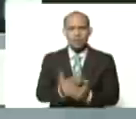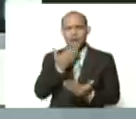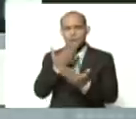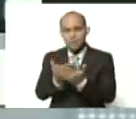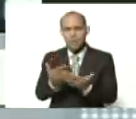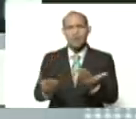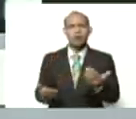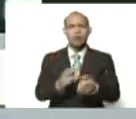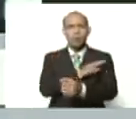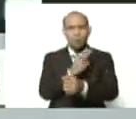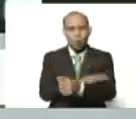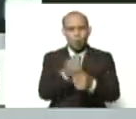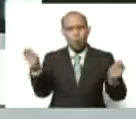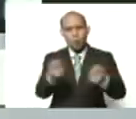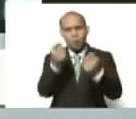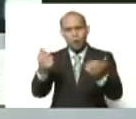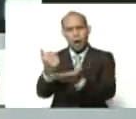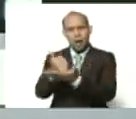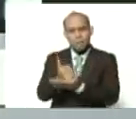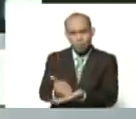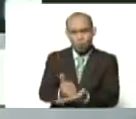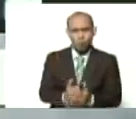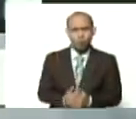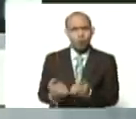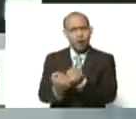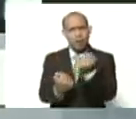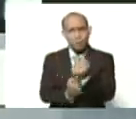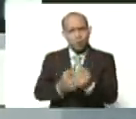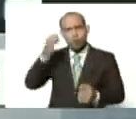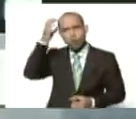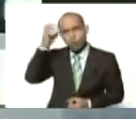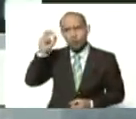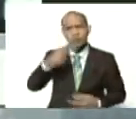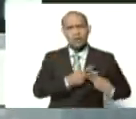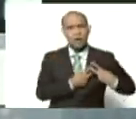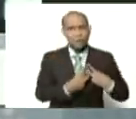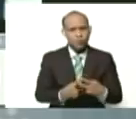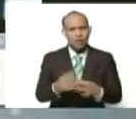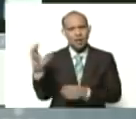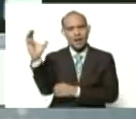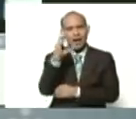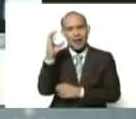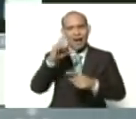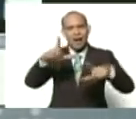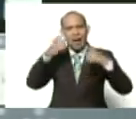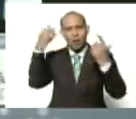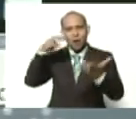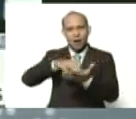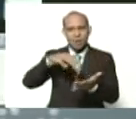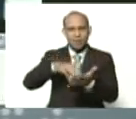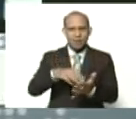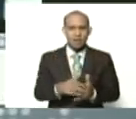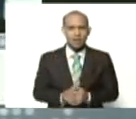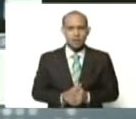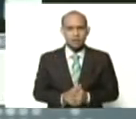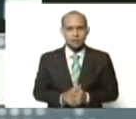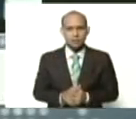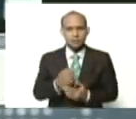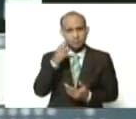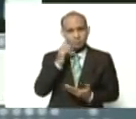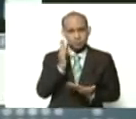apoyo del poder popular. Pido la conciencia. Pido tu voluntad. Caracas, La Guaira, Miranda. Aquí está,